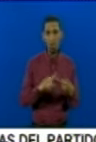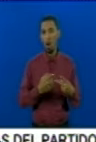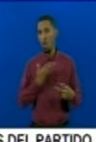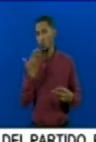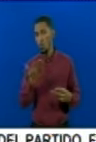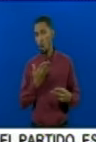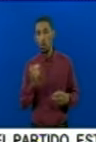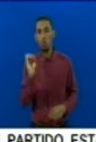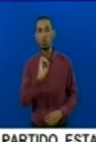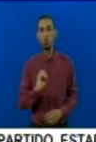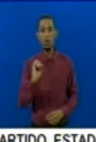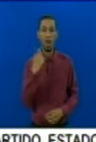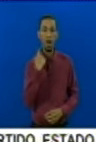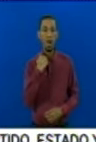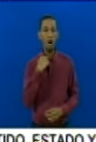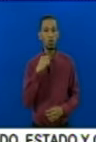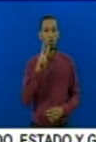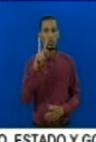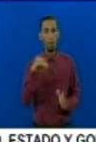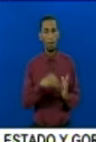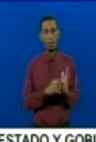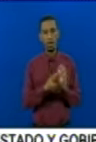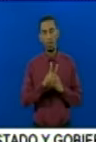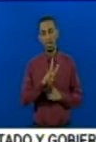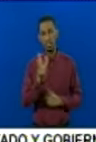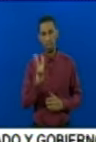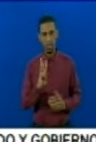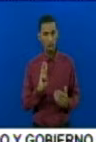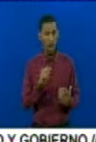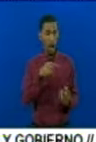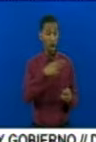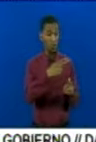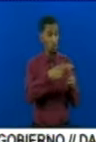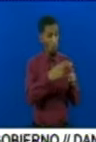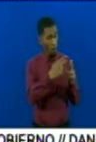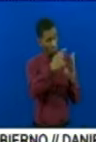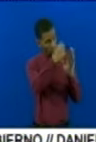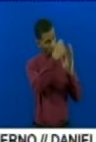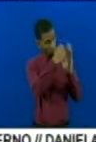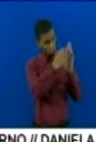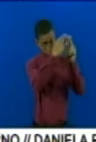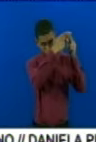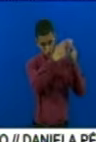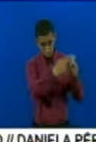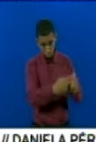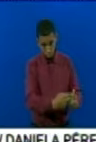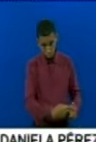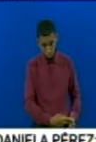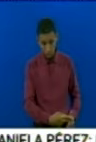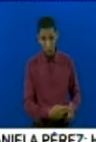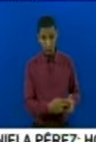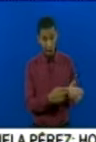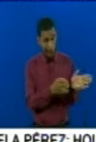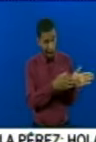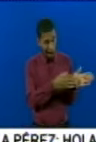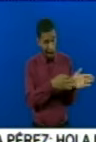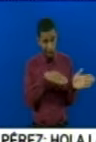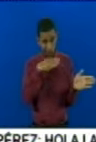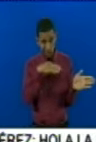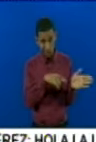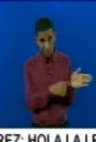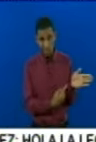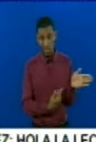año 2023? Se levantó acta con nombres, carnet de identidad y números de teléfono de varios consumidores que estamos en